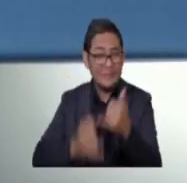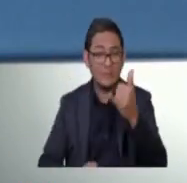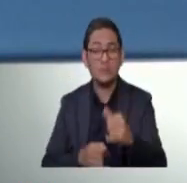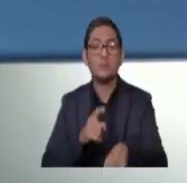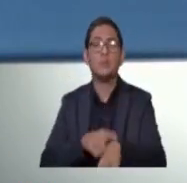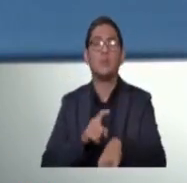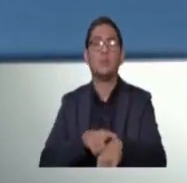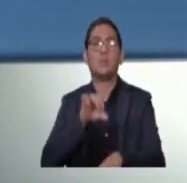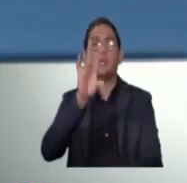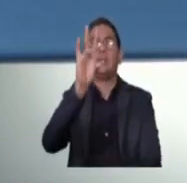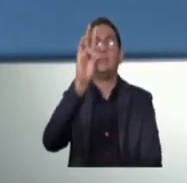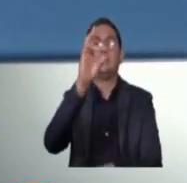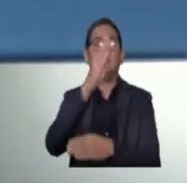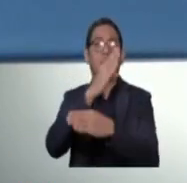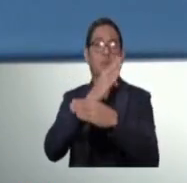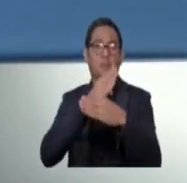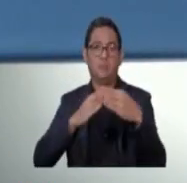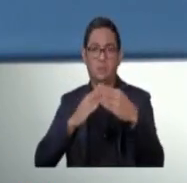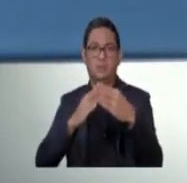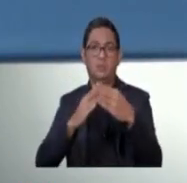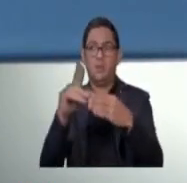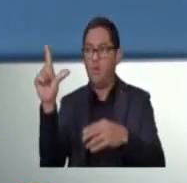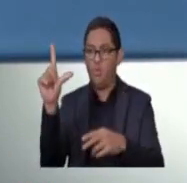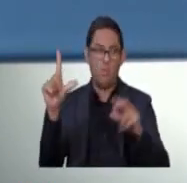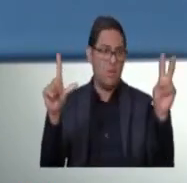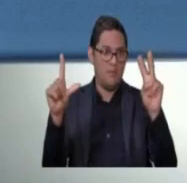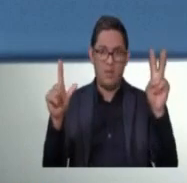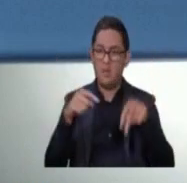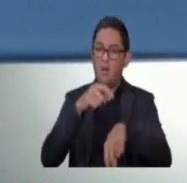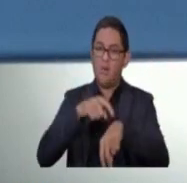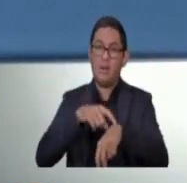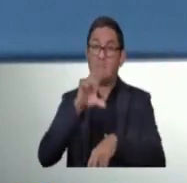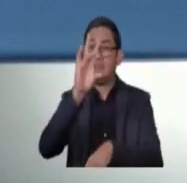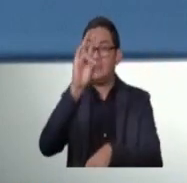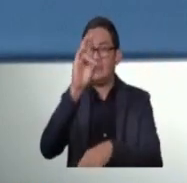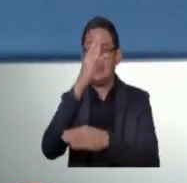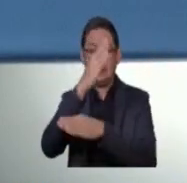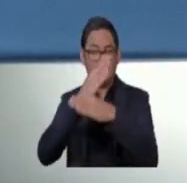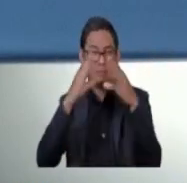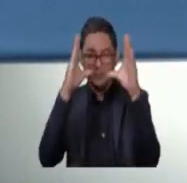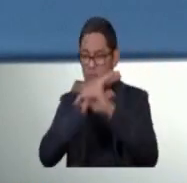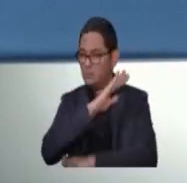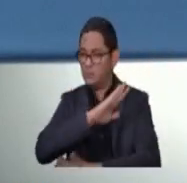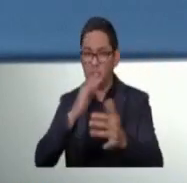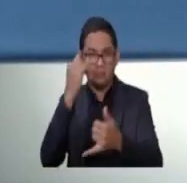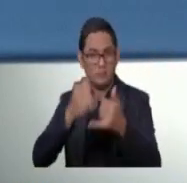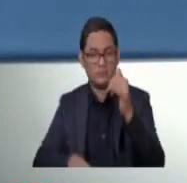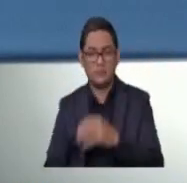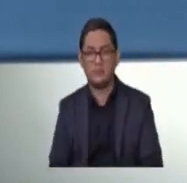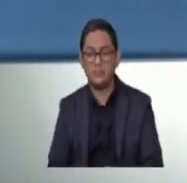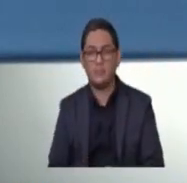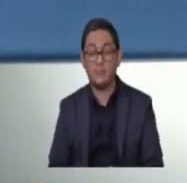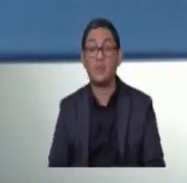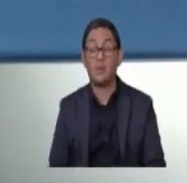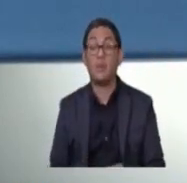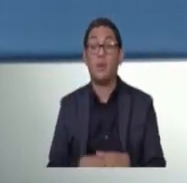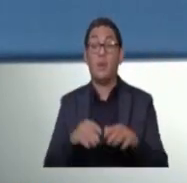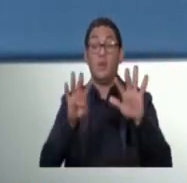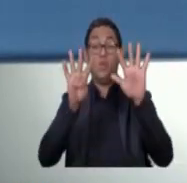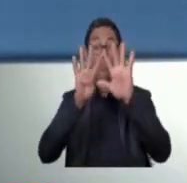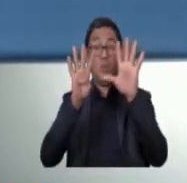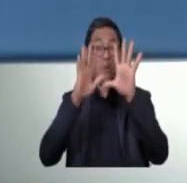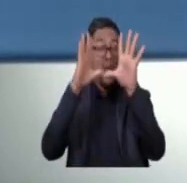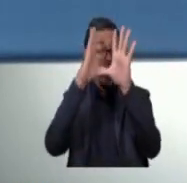de lunes a viernes de tal manera que el toque de queda empezando a las 9